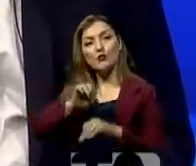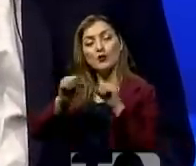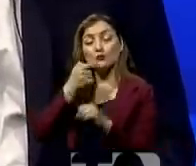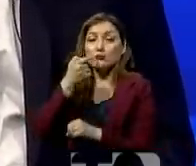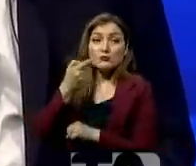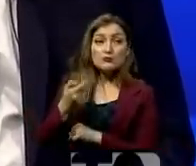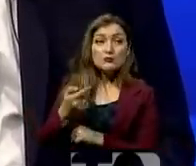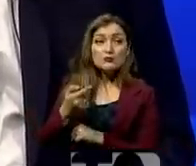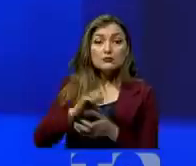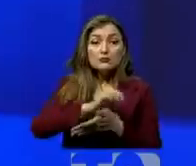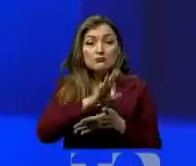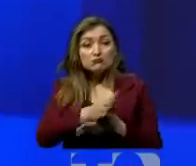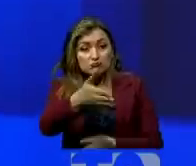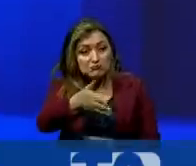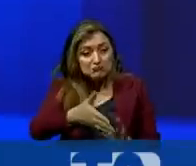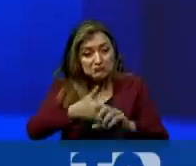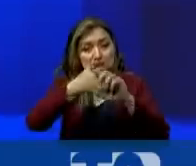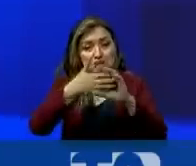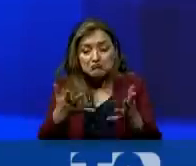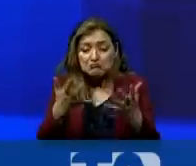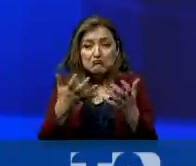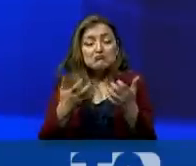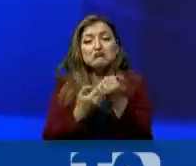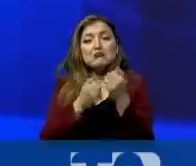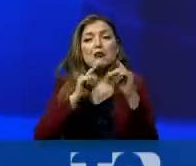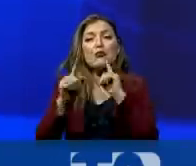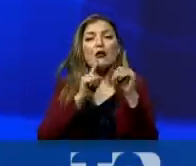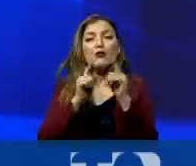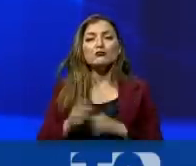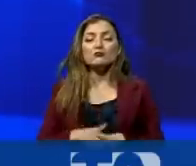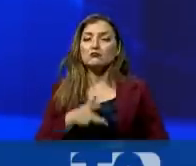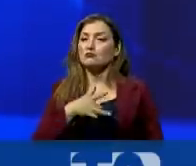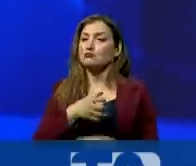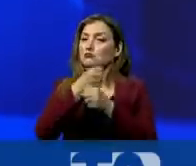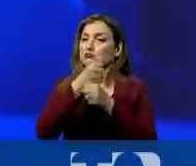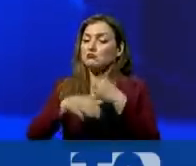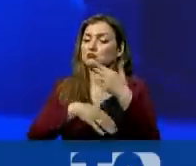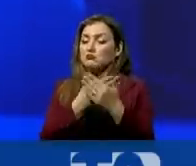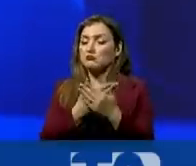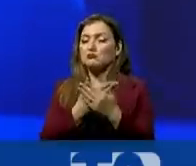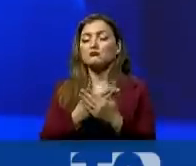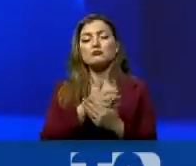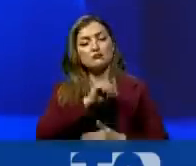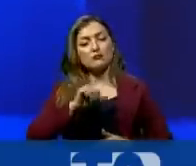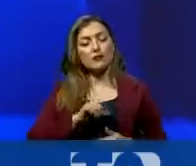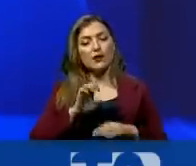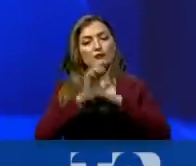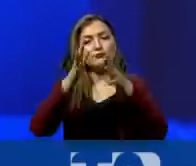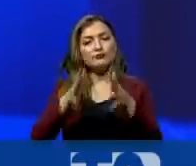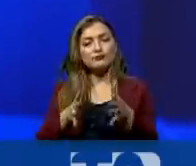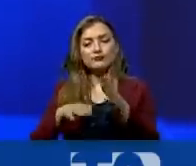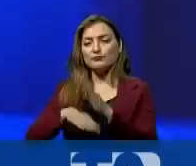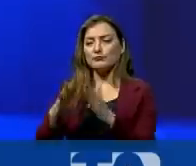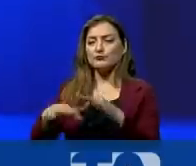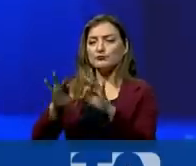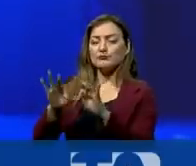extendió nuevamente la mando a la asamblea nacional estamos seguros y esperamos que ellos actúen de la misma manera deben estar los ecuatorianos